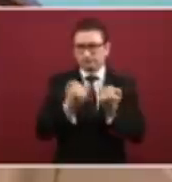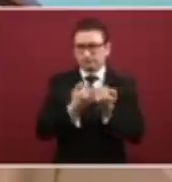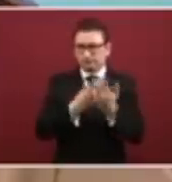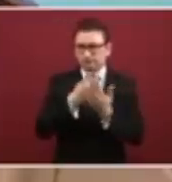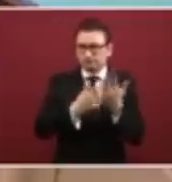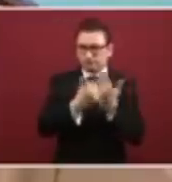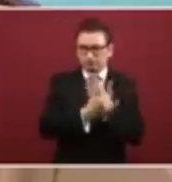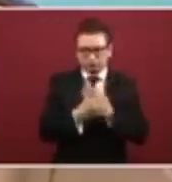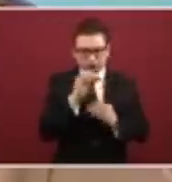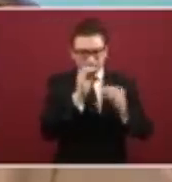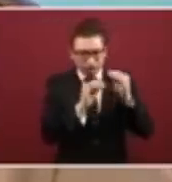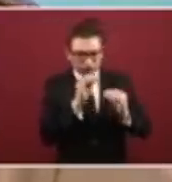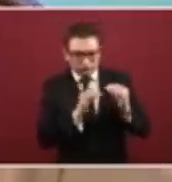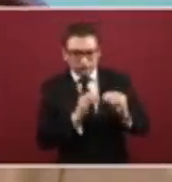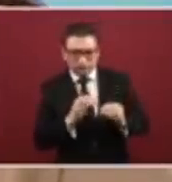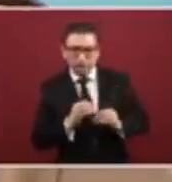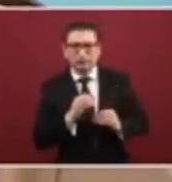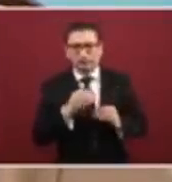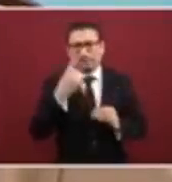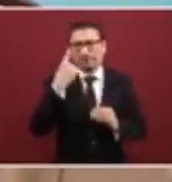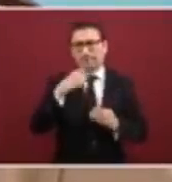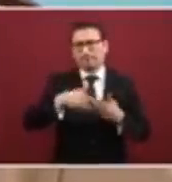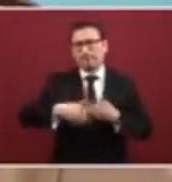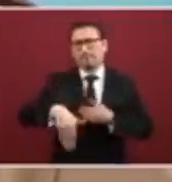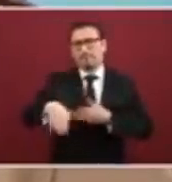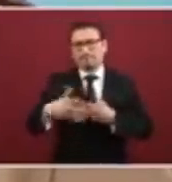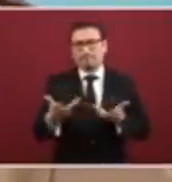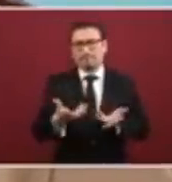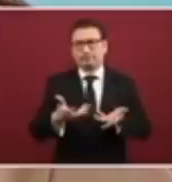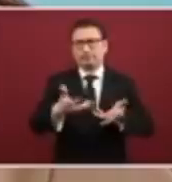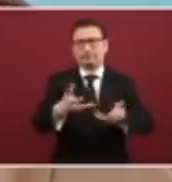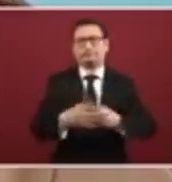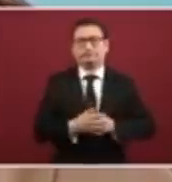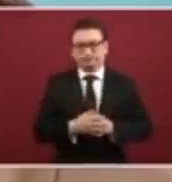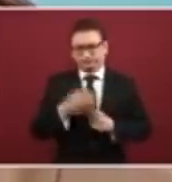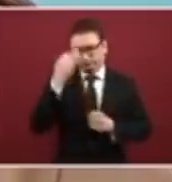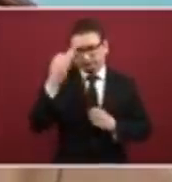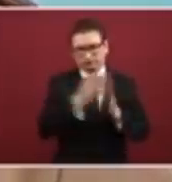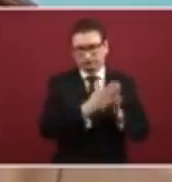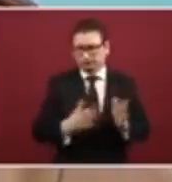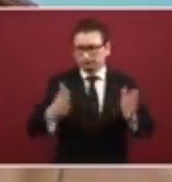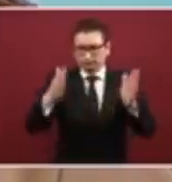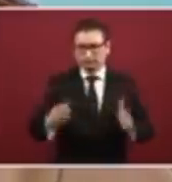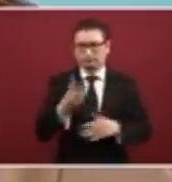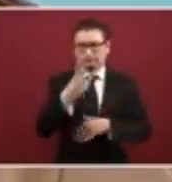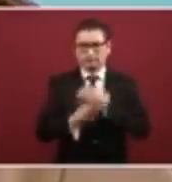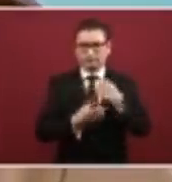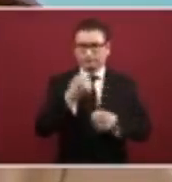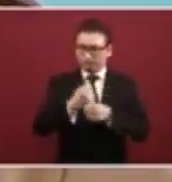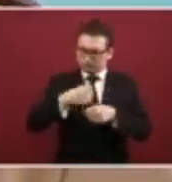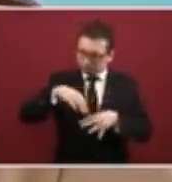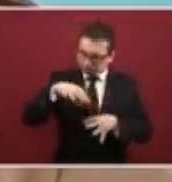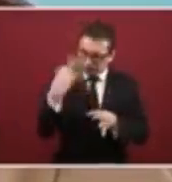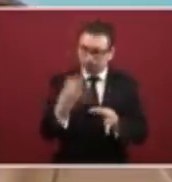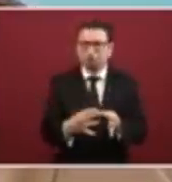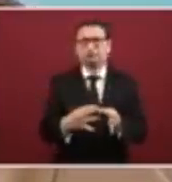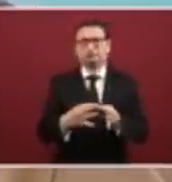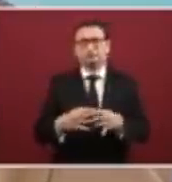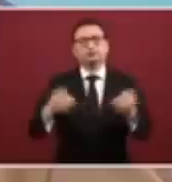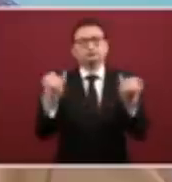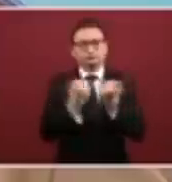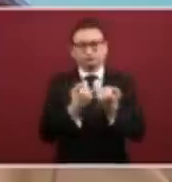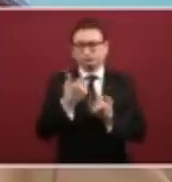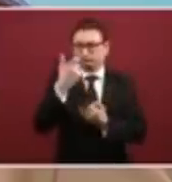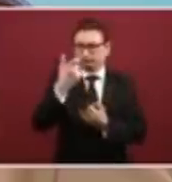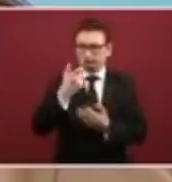se ajustó de tal manera que permita optimizar el plazo para cubrir la meta de 3 años de construcción y reducir